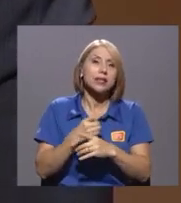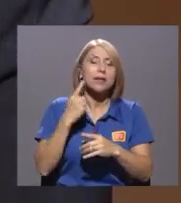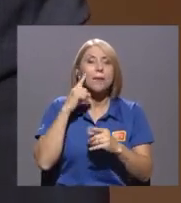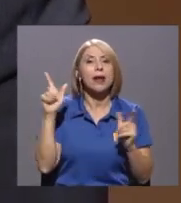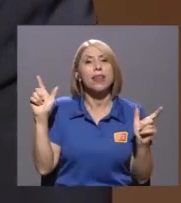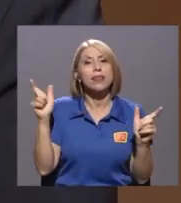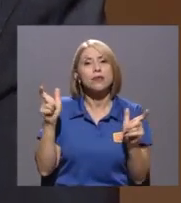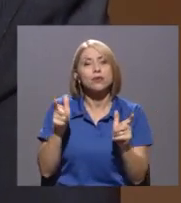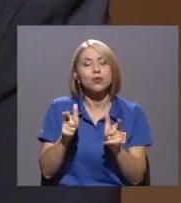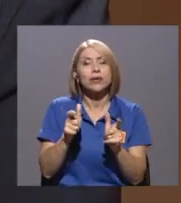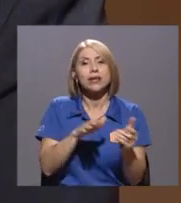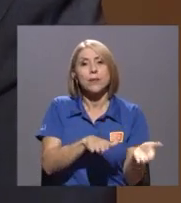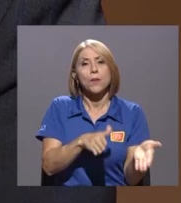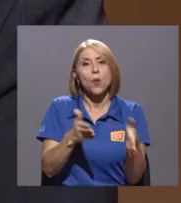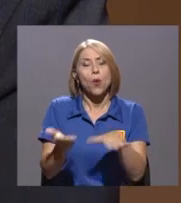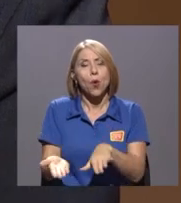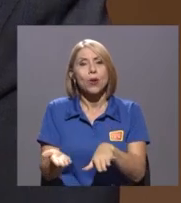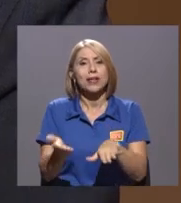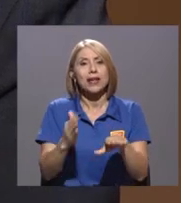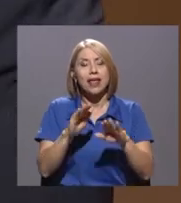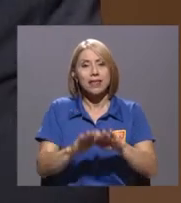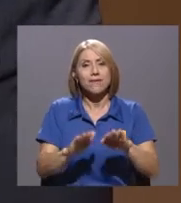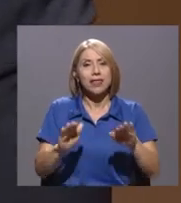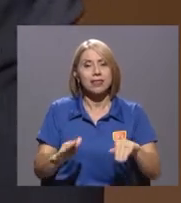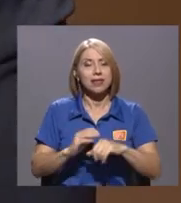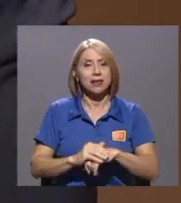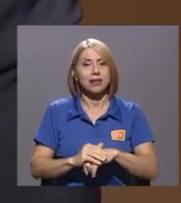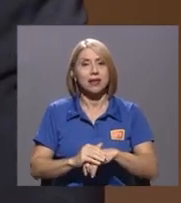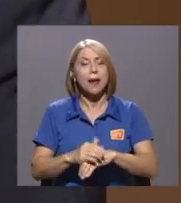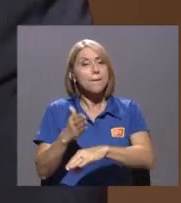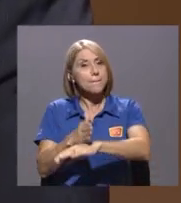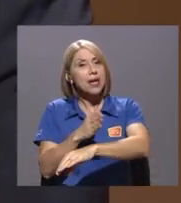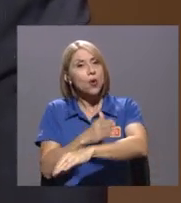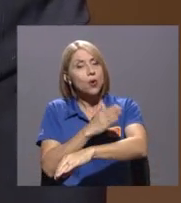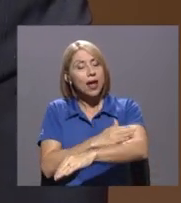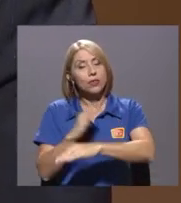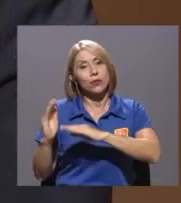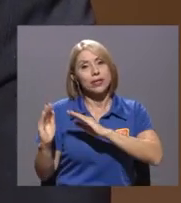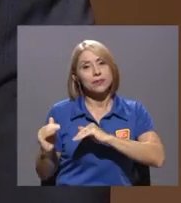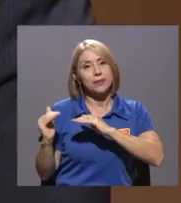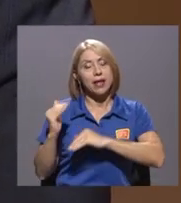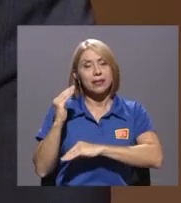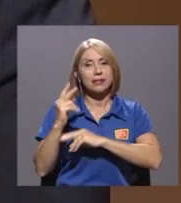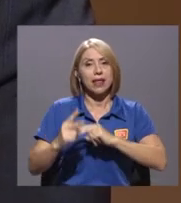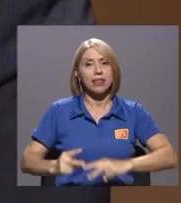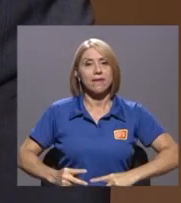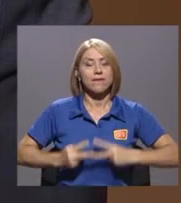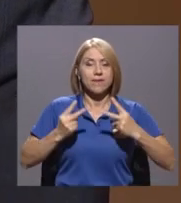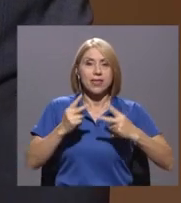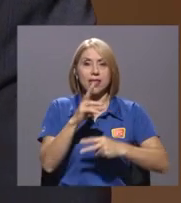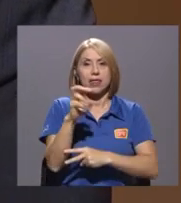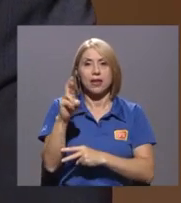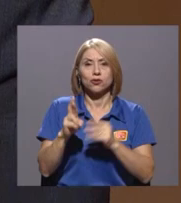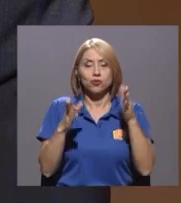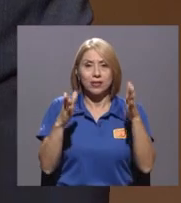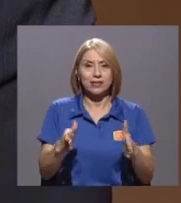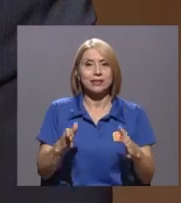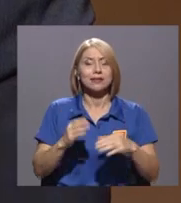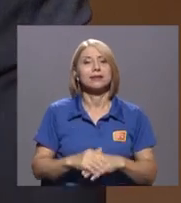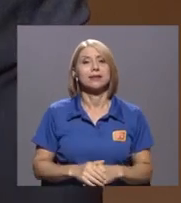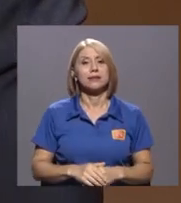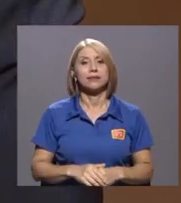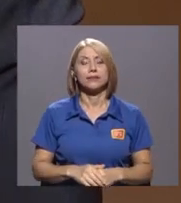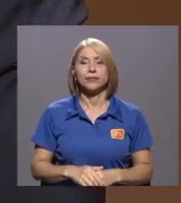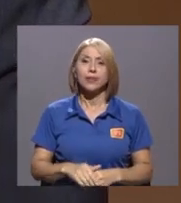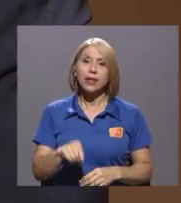mortalidad infantil mejorando la esperanza de vida de los costarricenses que hay en esa actividad de